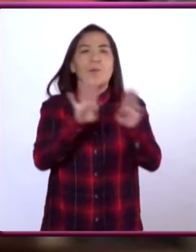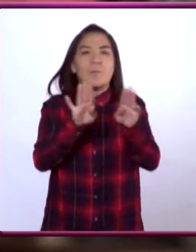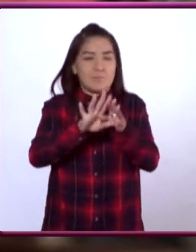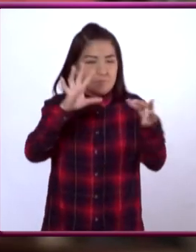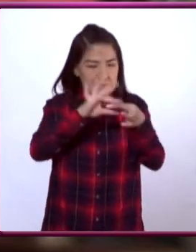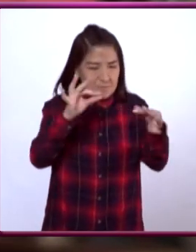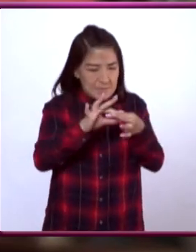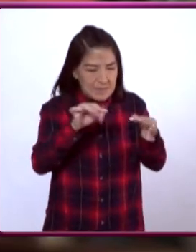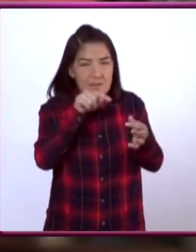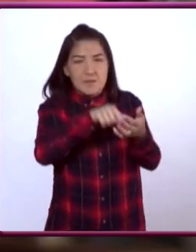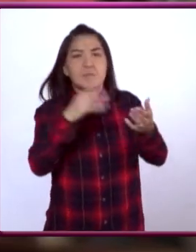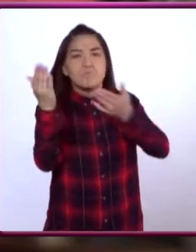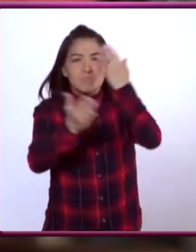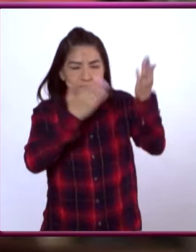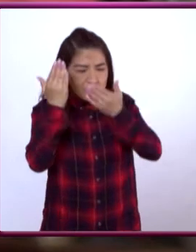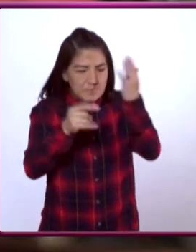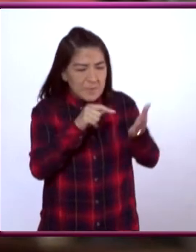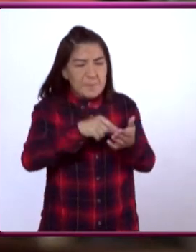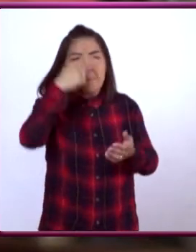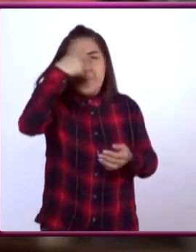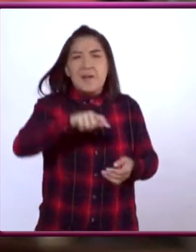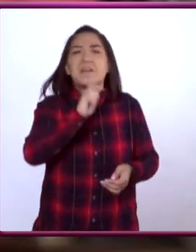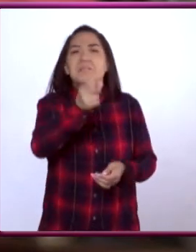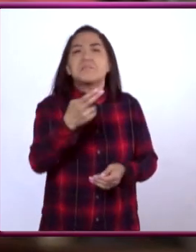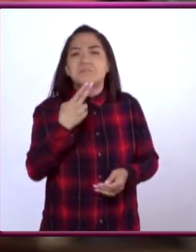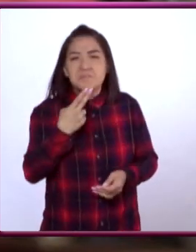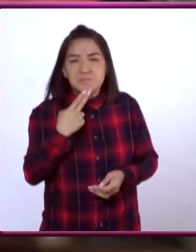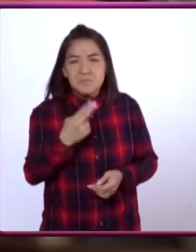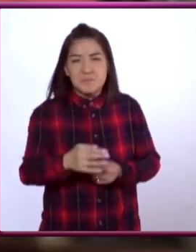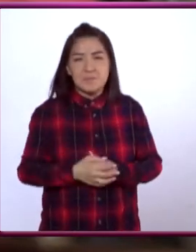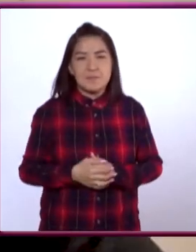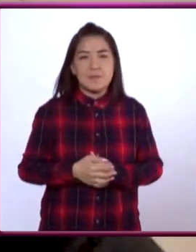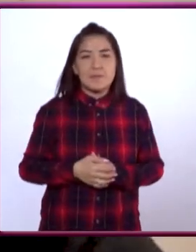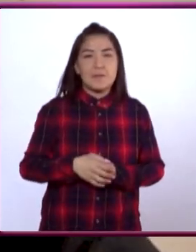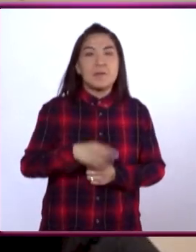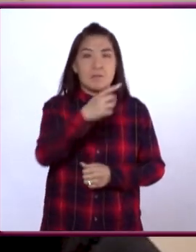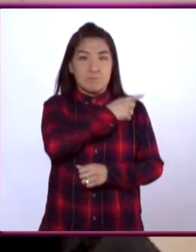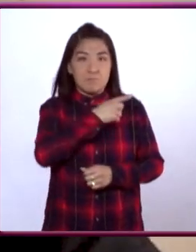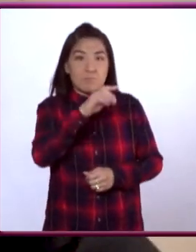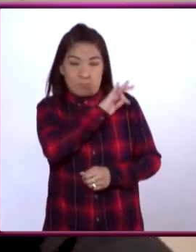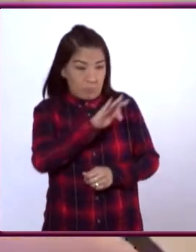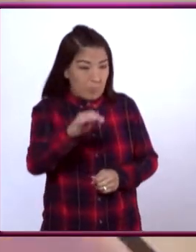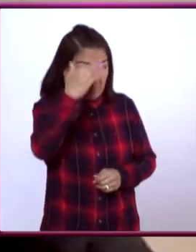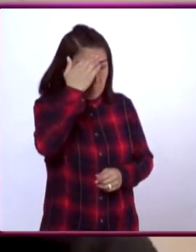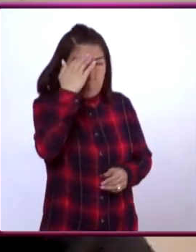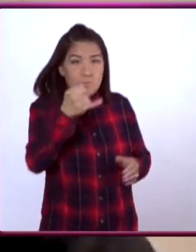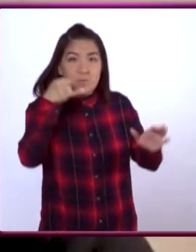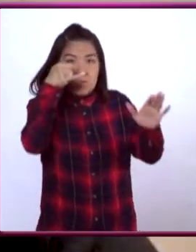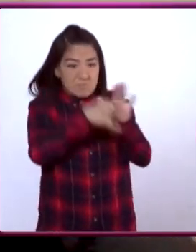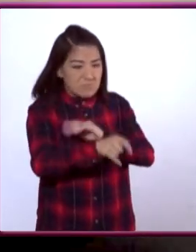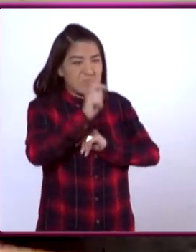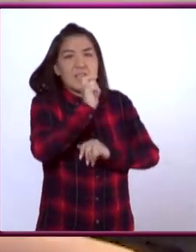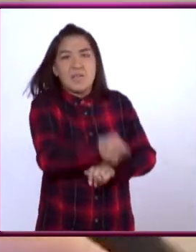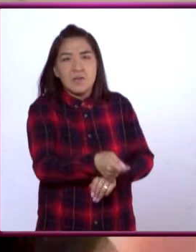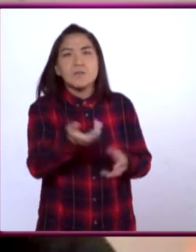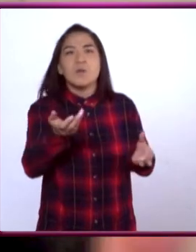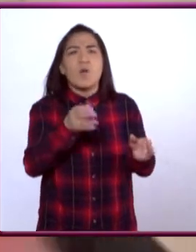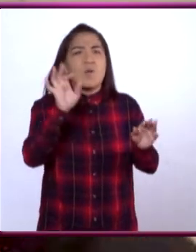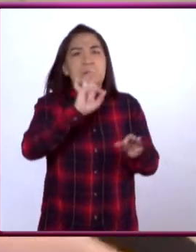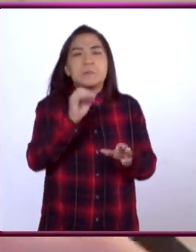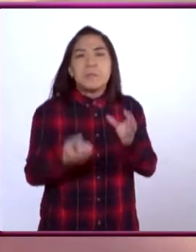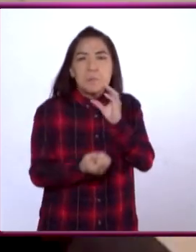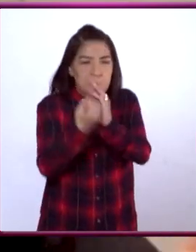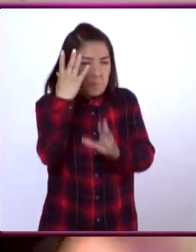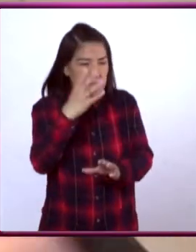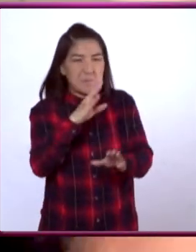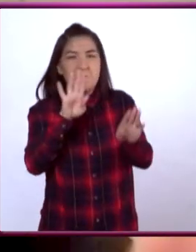otras partículas o procesos y estudiar esos procesos, es lo que queremos hacer. Queremos saber si los conocemos adecuadamente o si hay alguna partícula o